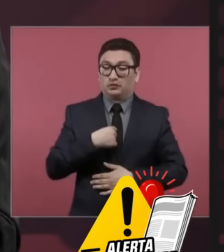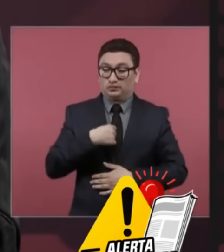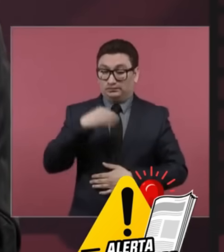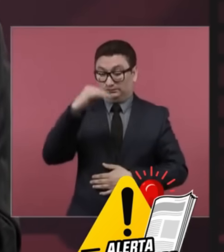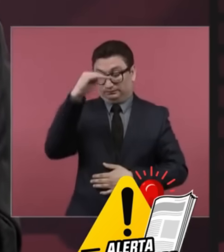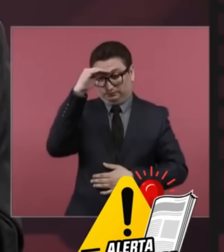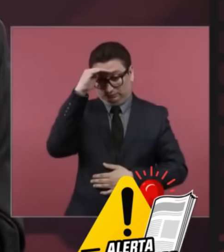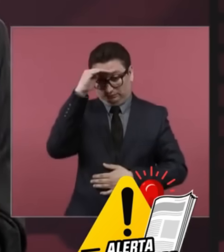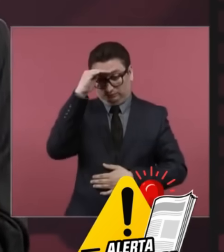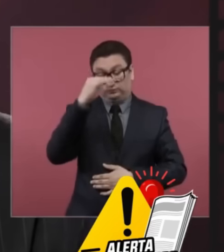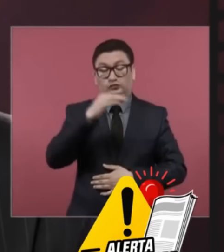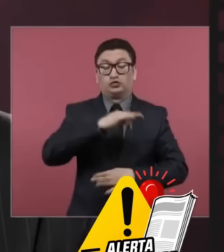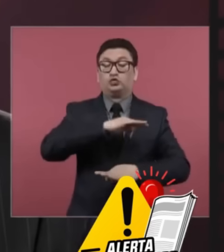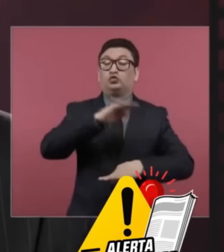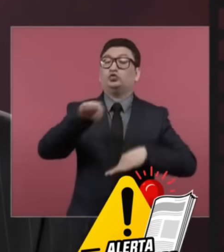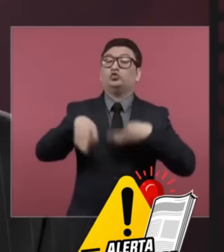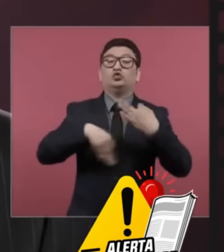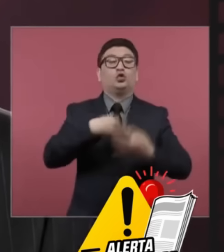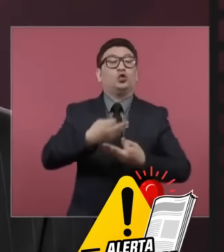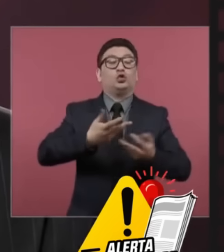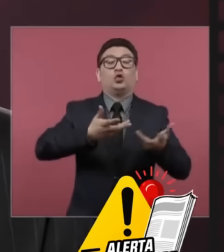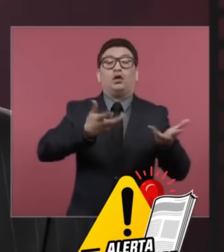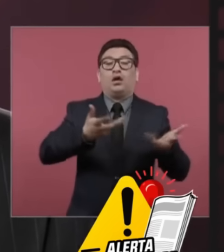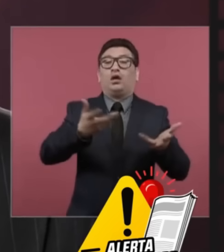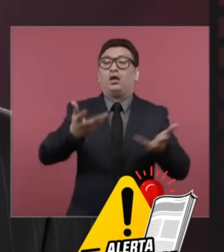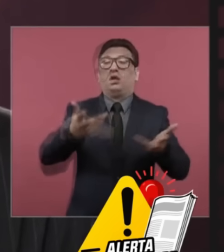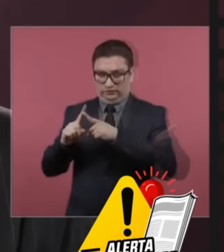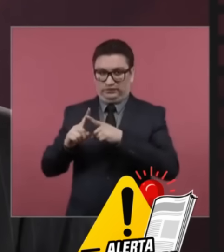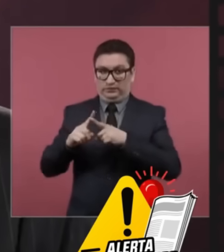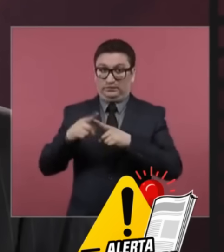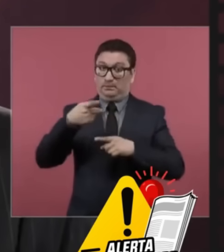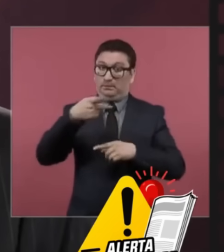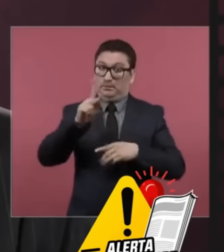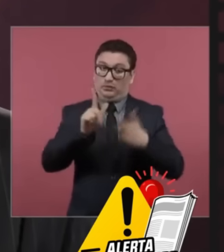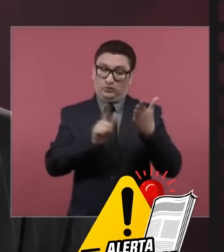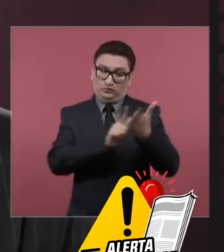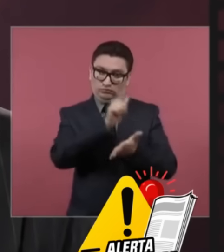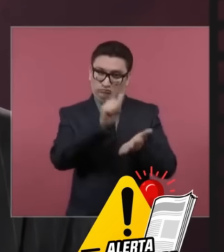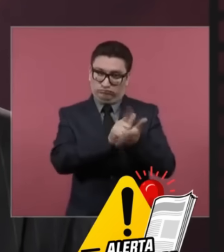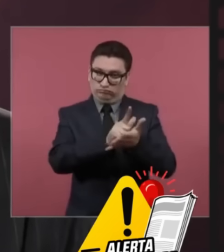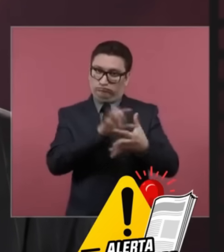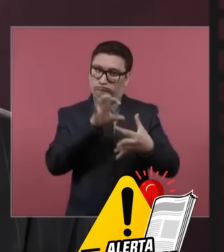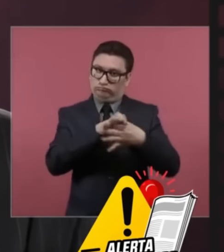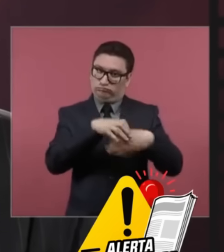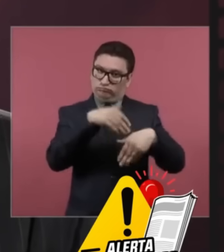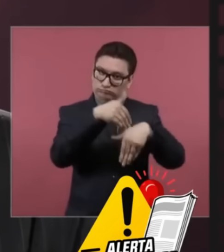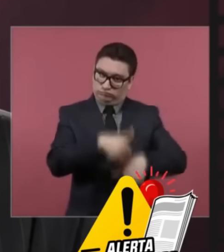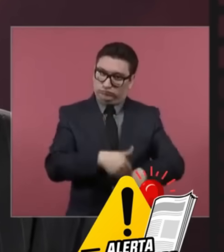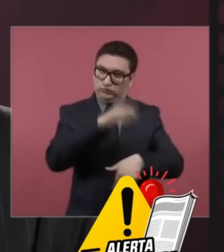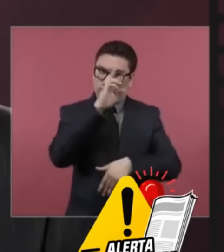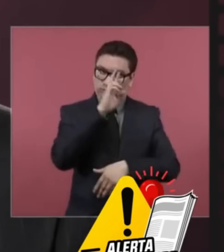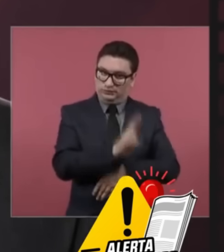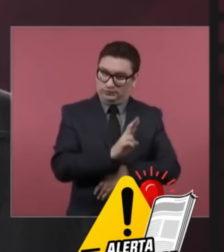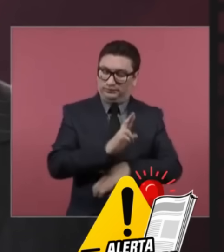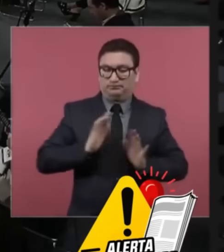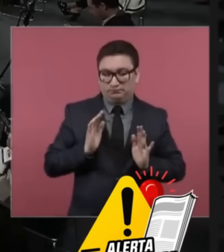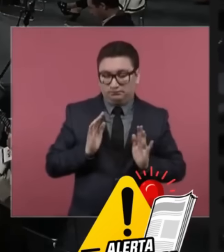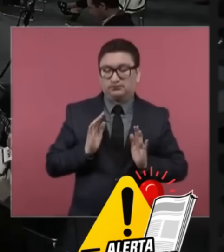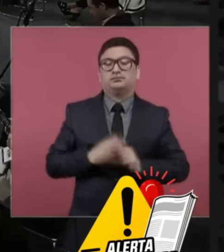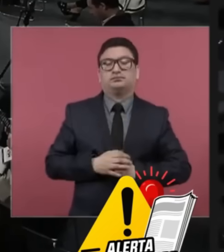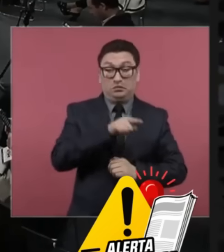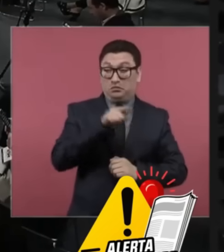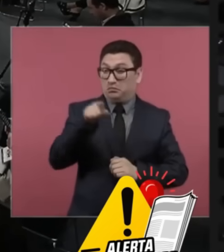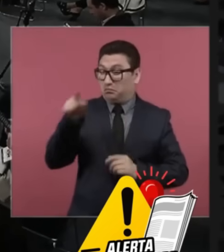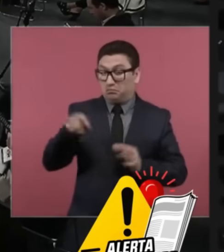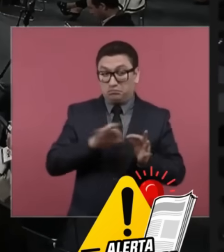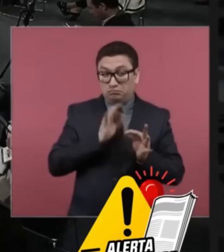todos tenemos que actuar de conformidad con la legalidad y nadie está